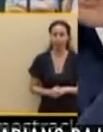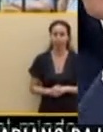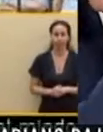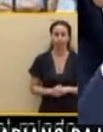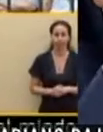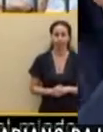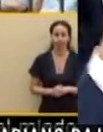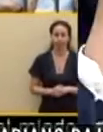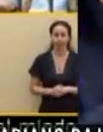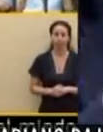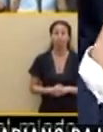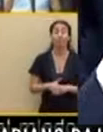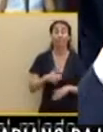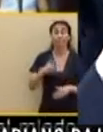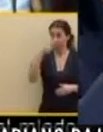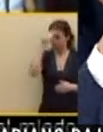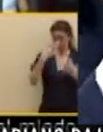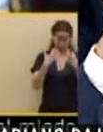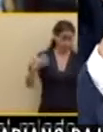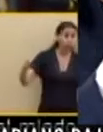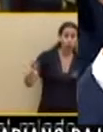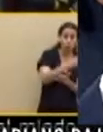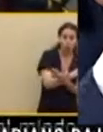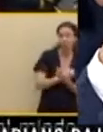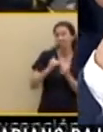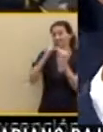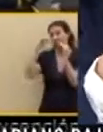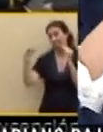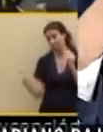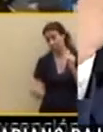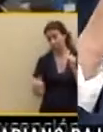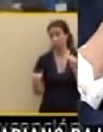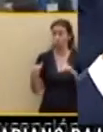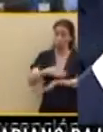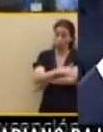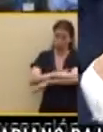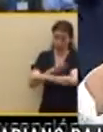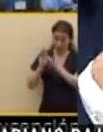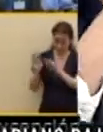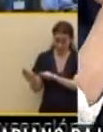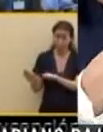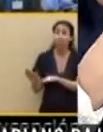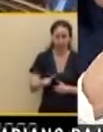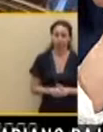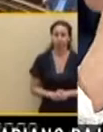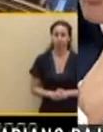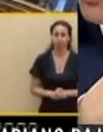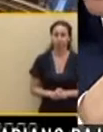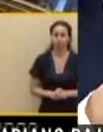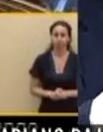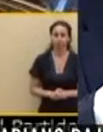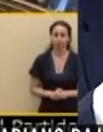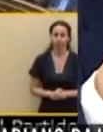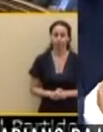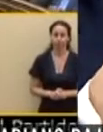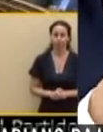uso es la única alusión que hacen todos en todas larguísima intervención al partido de lista con tono cara clarísimamente conciliador